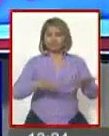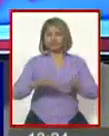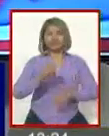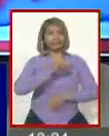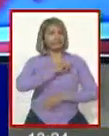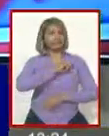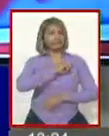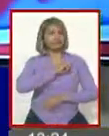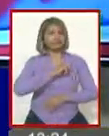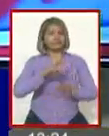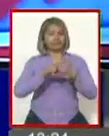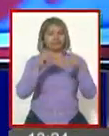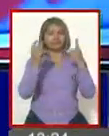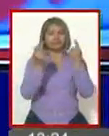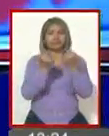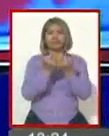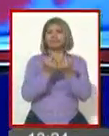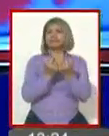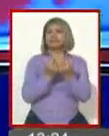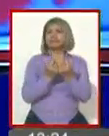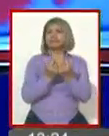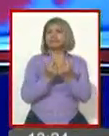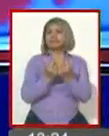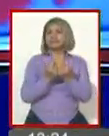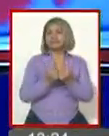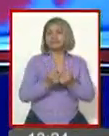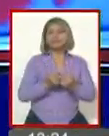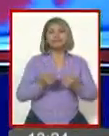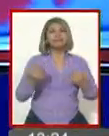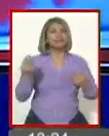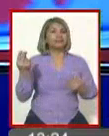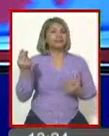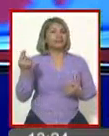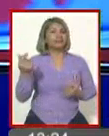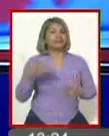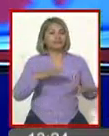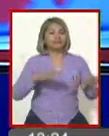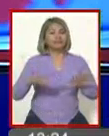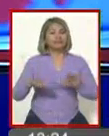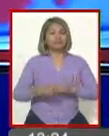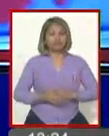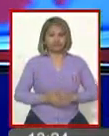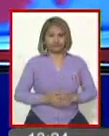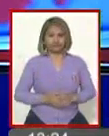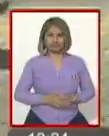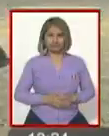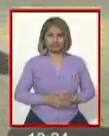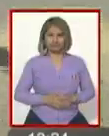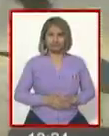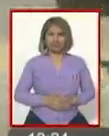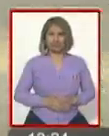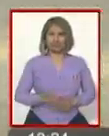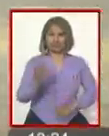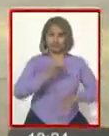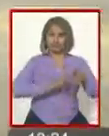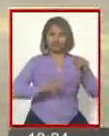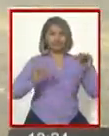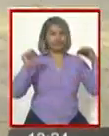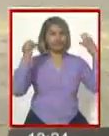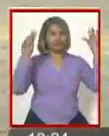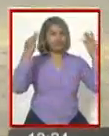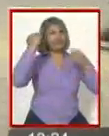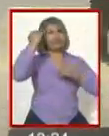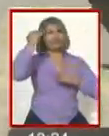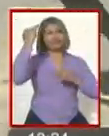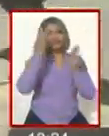de la policía departamental, el Centro de Adiestramiento de Canes llevó adelante un evento para las mascotas. La población aplaudió